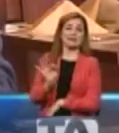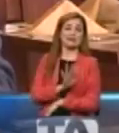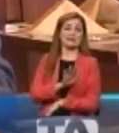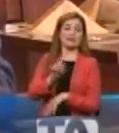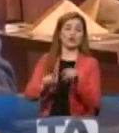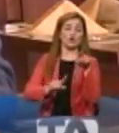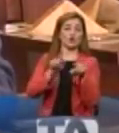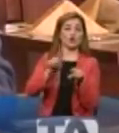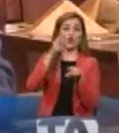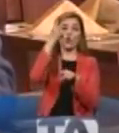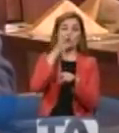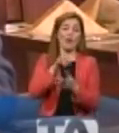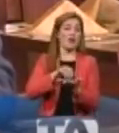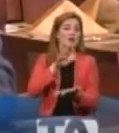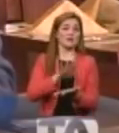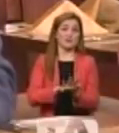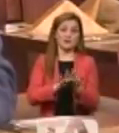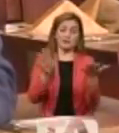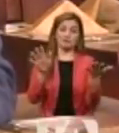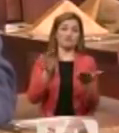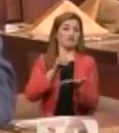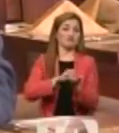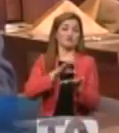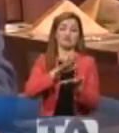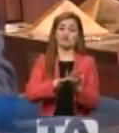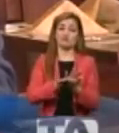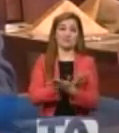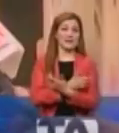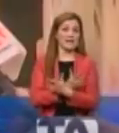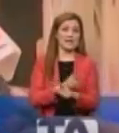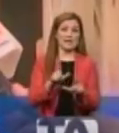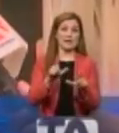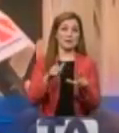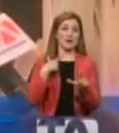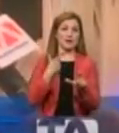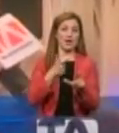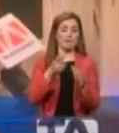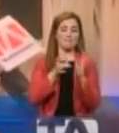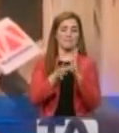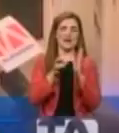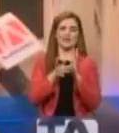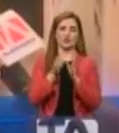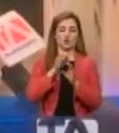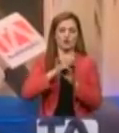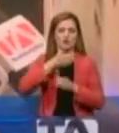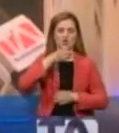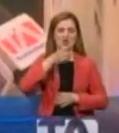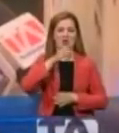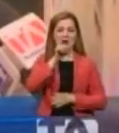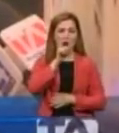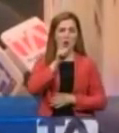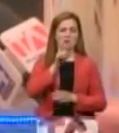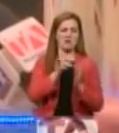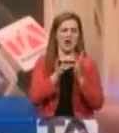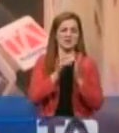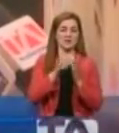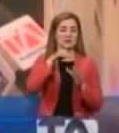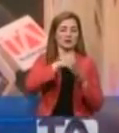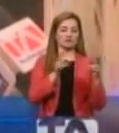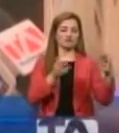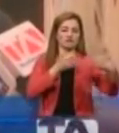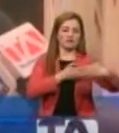de nuestra ciudad ya están implementando esta iniciativa. Estamos sacando todo lo que son botellas de agua de plástico de las